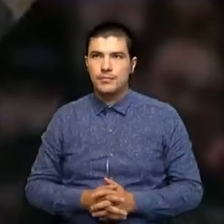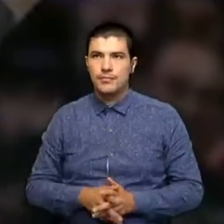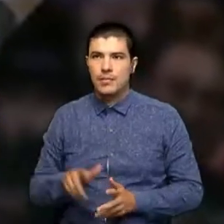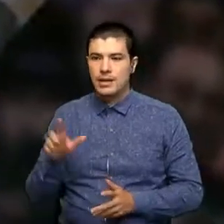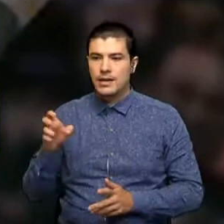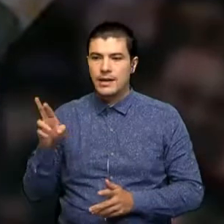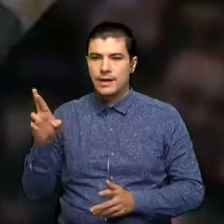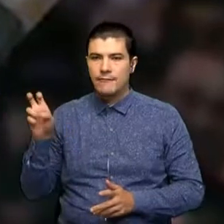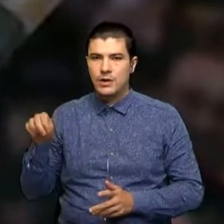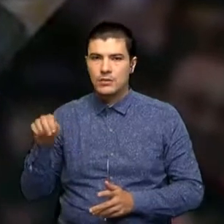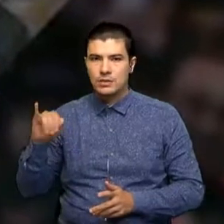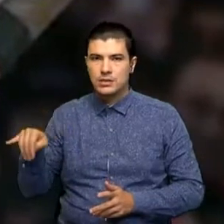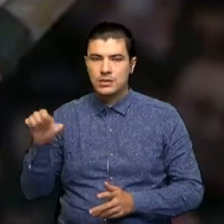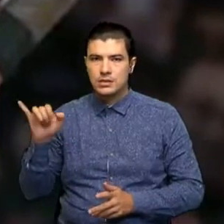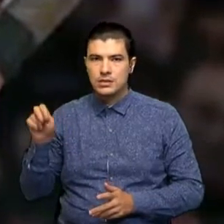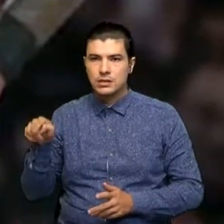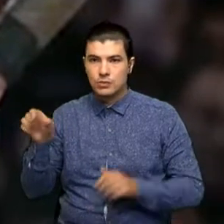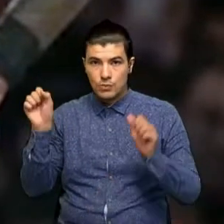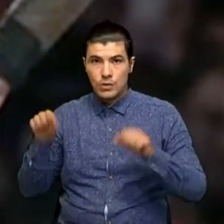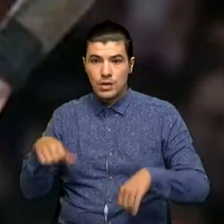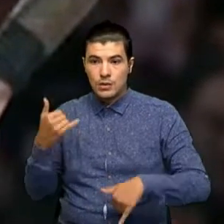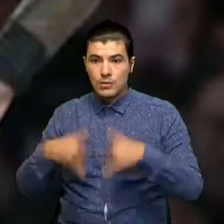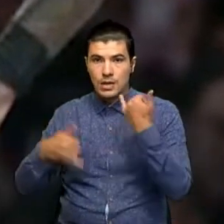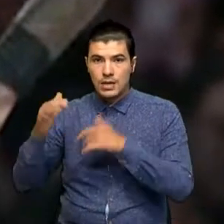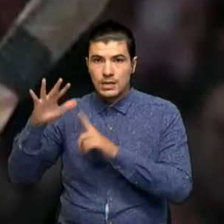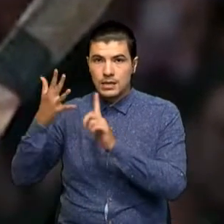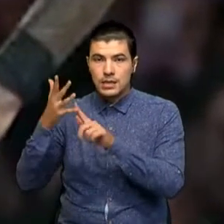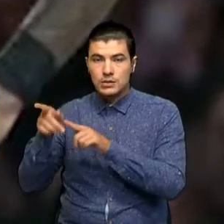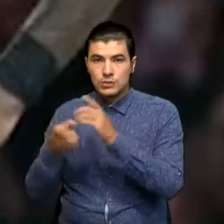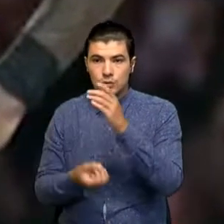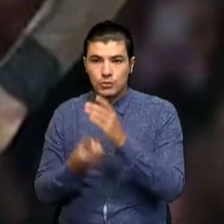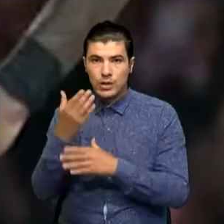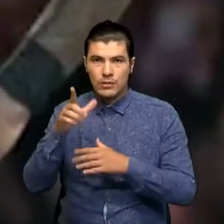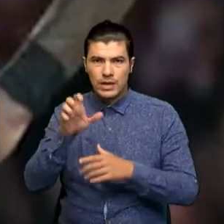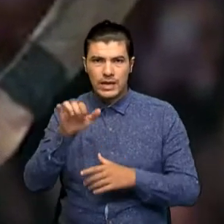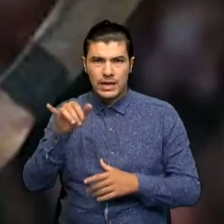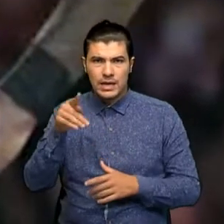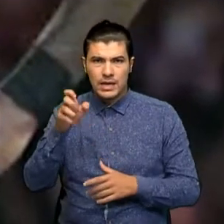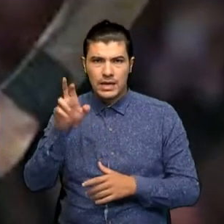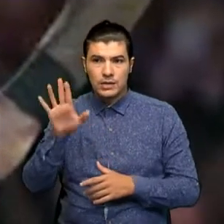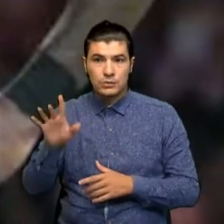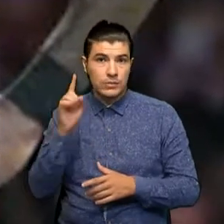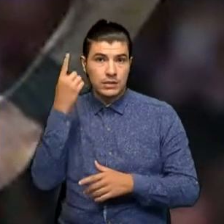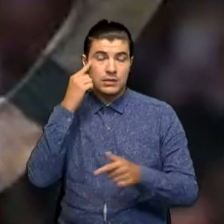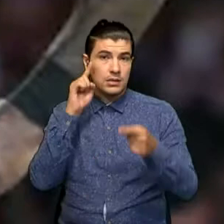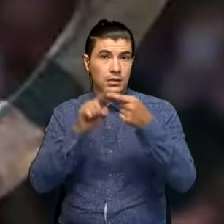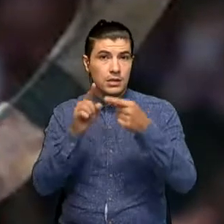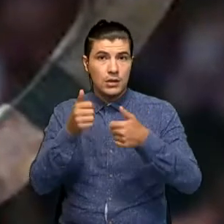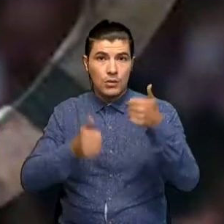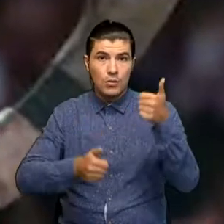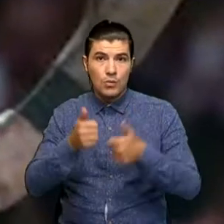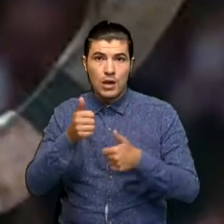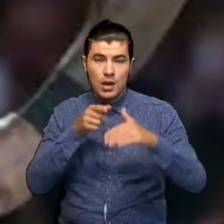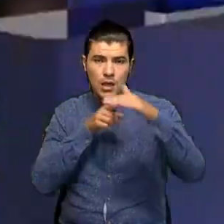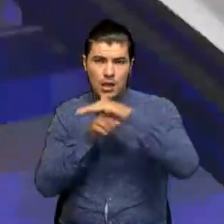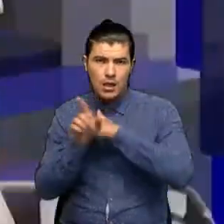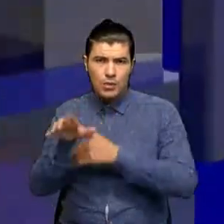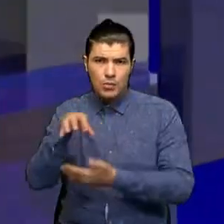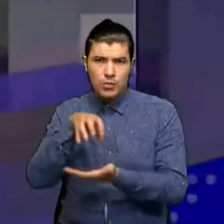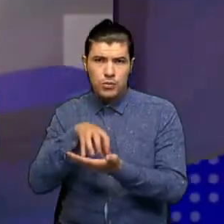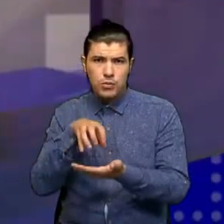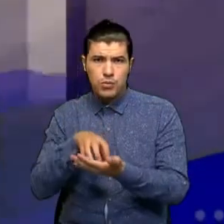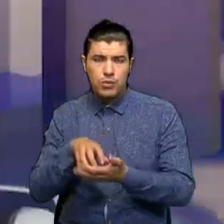LeBron James podría jugar de 5 en el quinteto de la muerte con los nuevos Lakers, su principal objetivo, los Golden State Warriors.